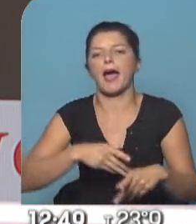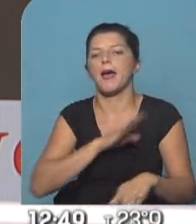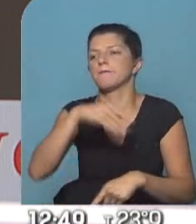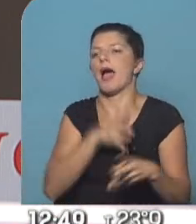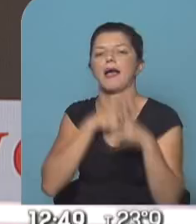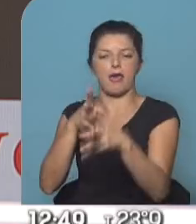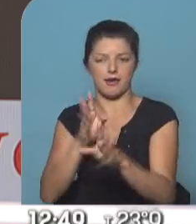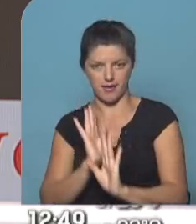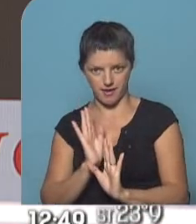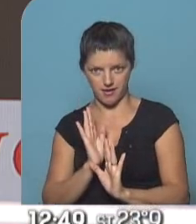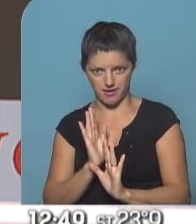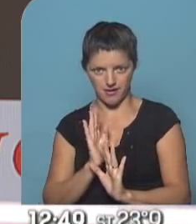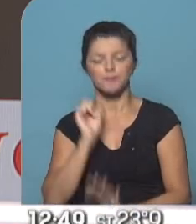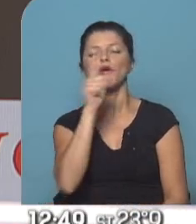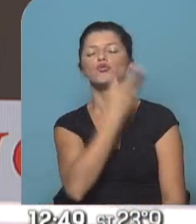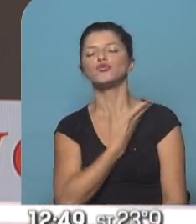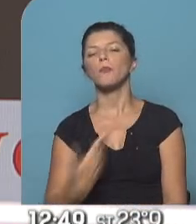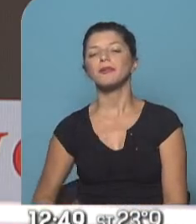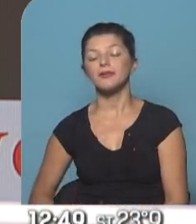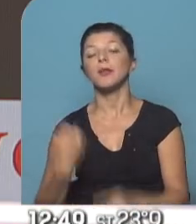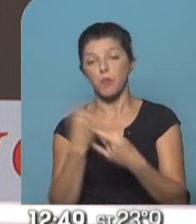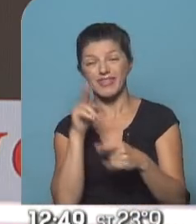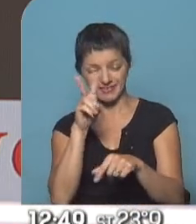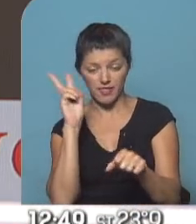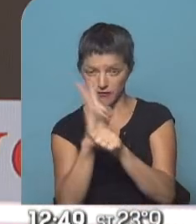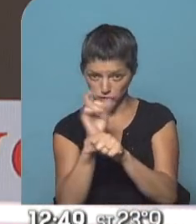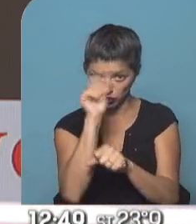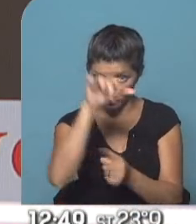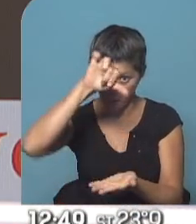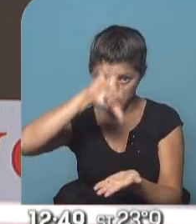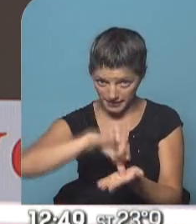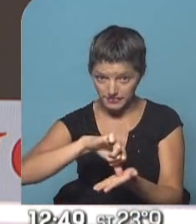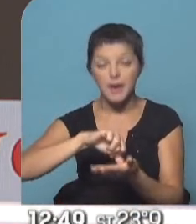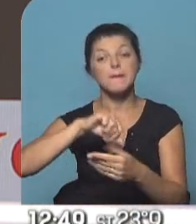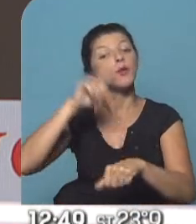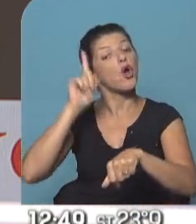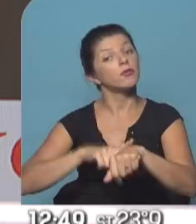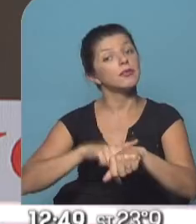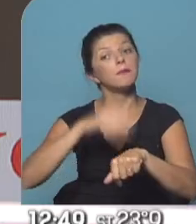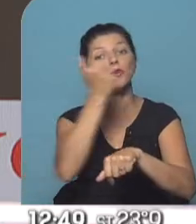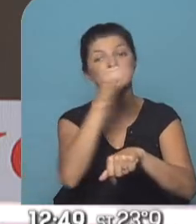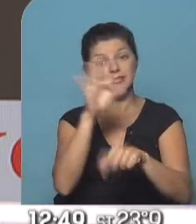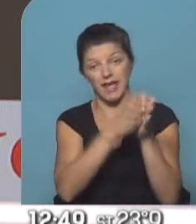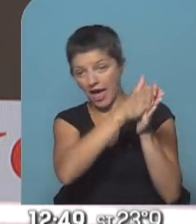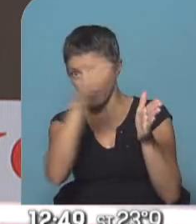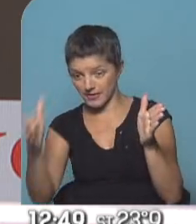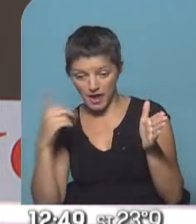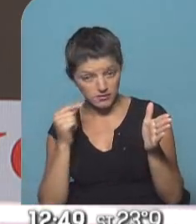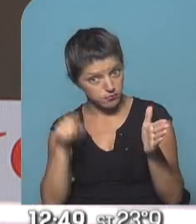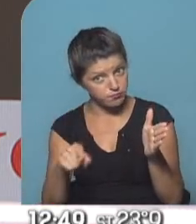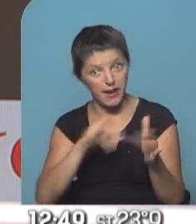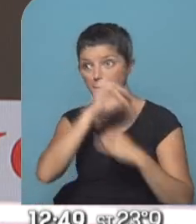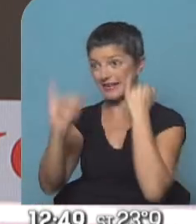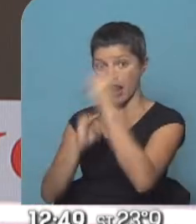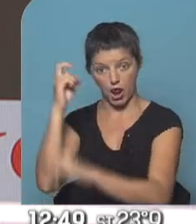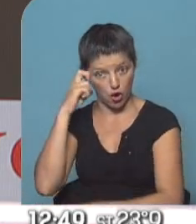Un presidente de Estados Unidos puede actuar en defensa propia de su territorio y demás y tiene 60 días para justificarlo en el Congreso. Si el Congreso le